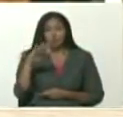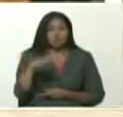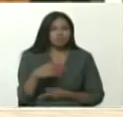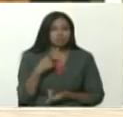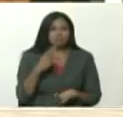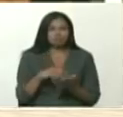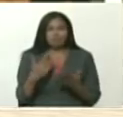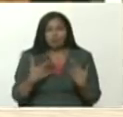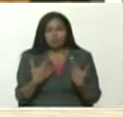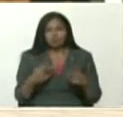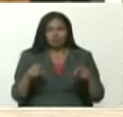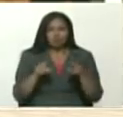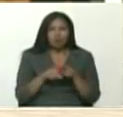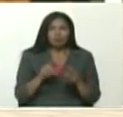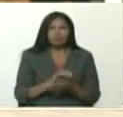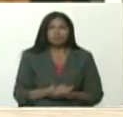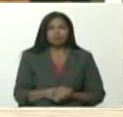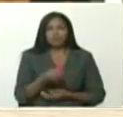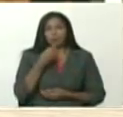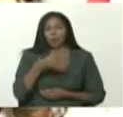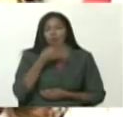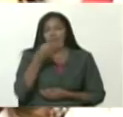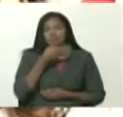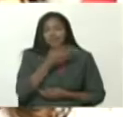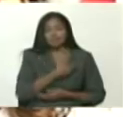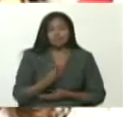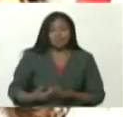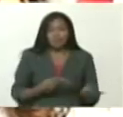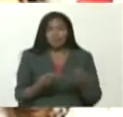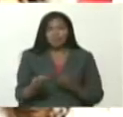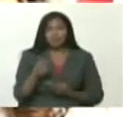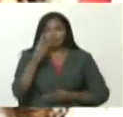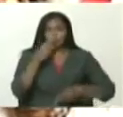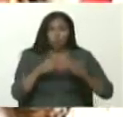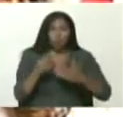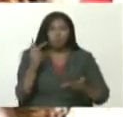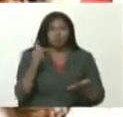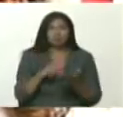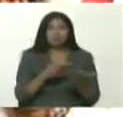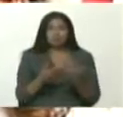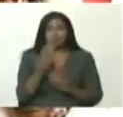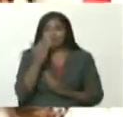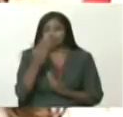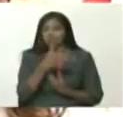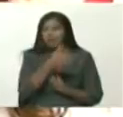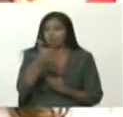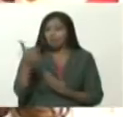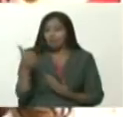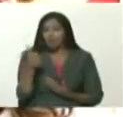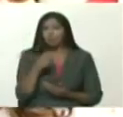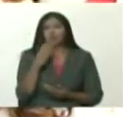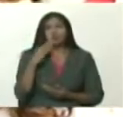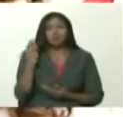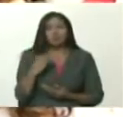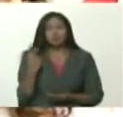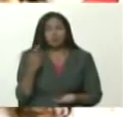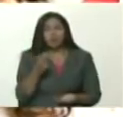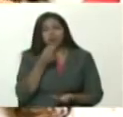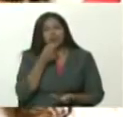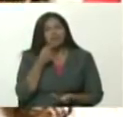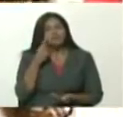ustedes. Buenas tardes, presidente. Bienvenido. Un honor estar aquí delante de ustedes, de esta juventud